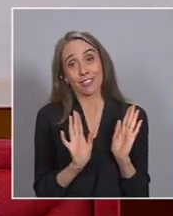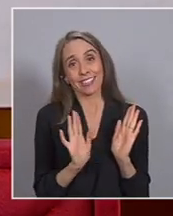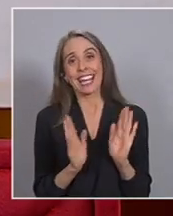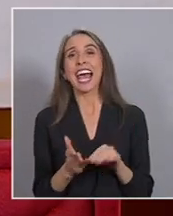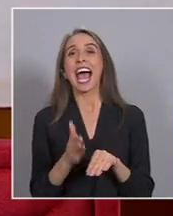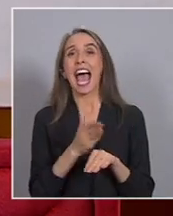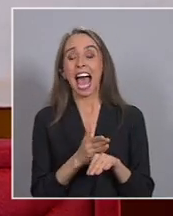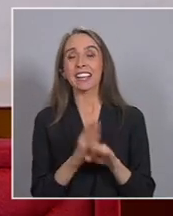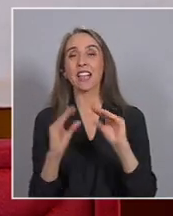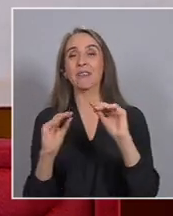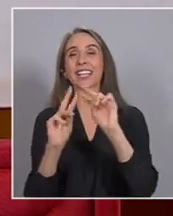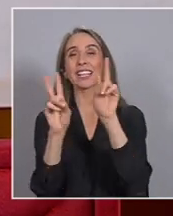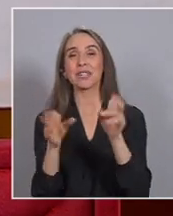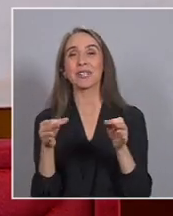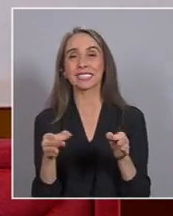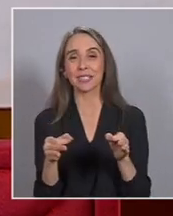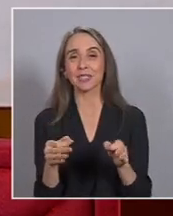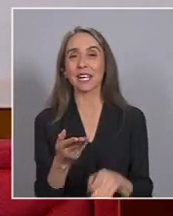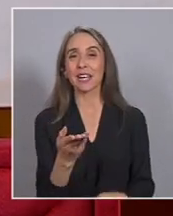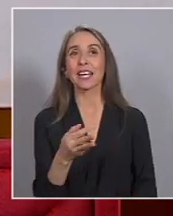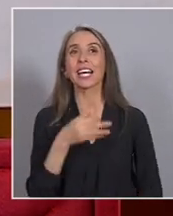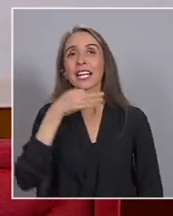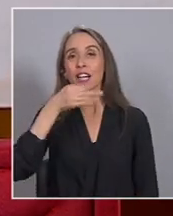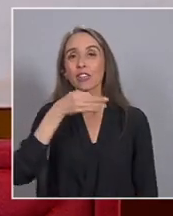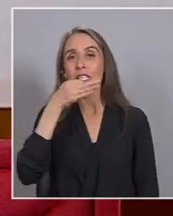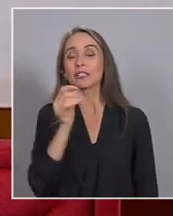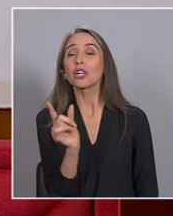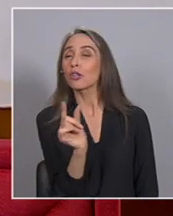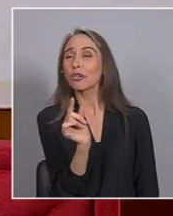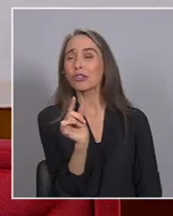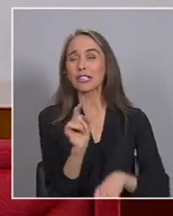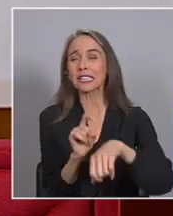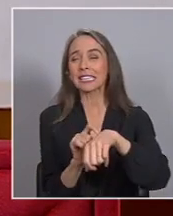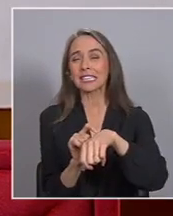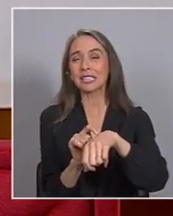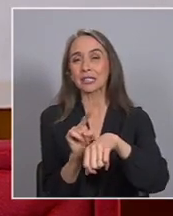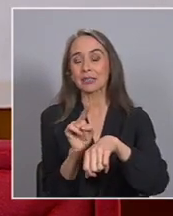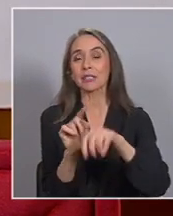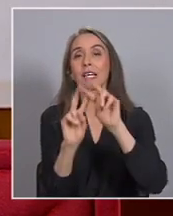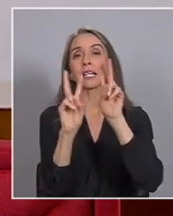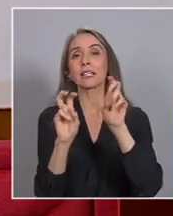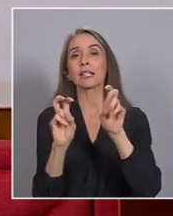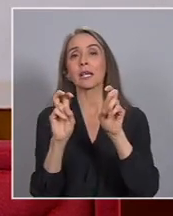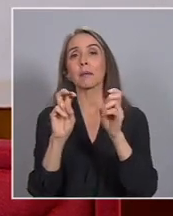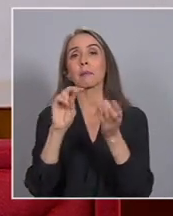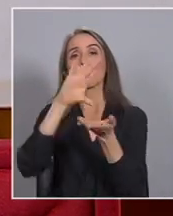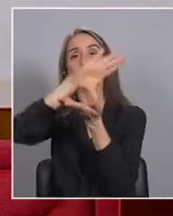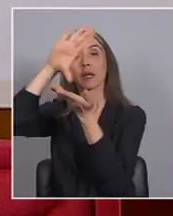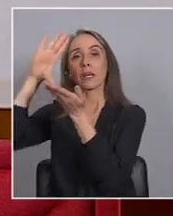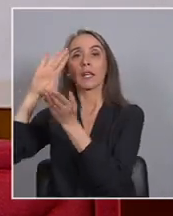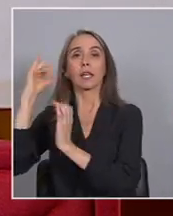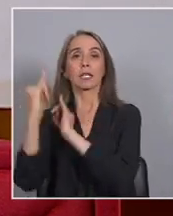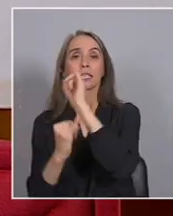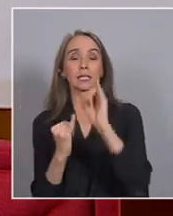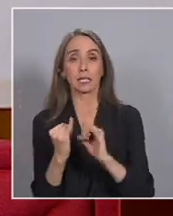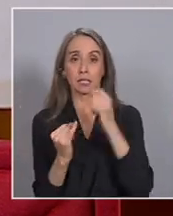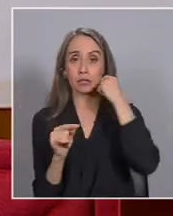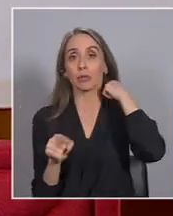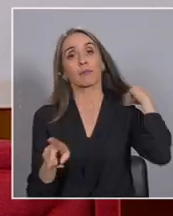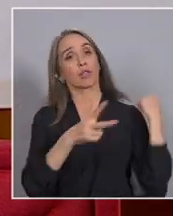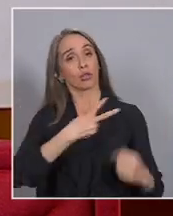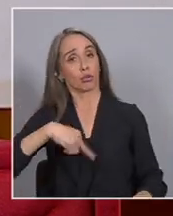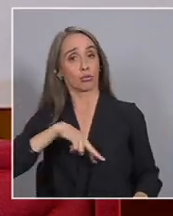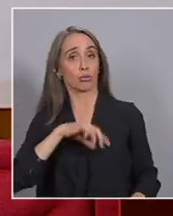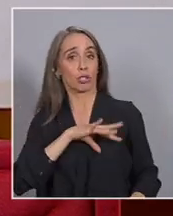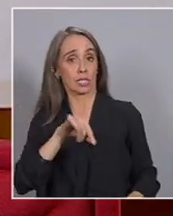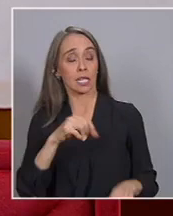Antes de llegar a seguridad, permítanme referirme unos breves minutos a materias internacionales. Porque mientras hemos